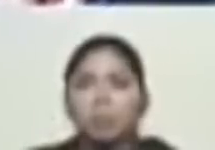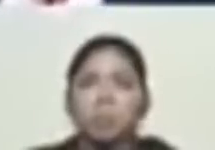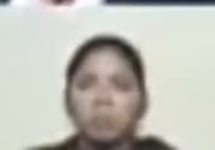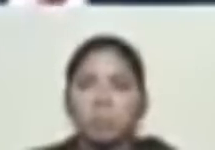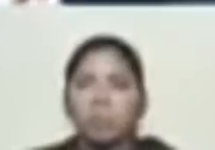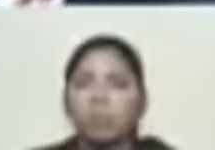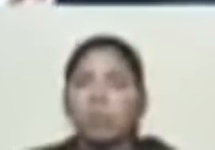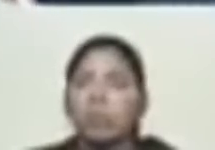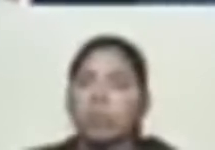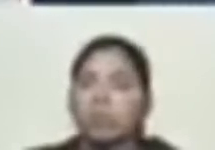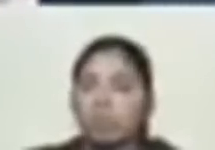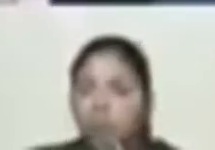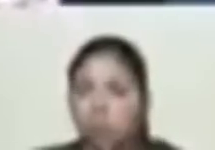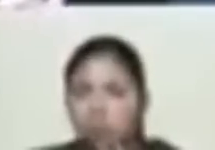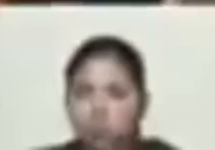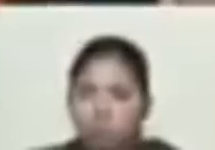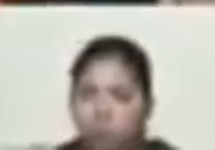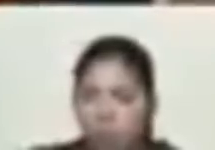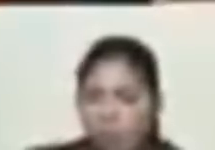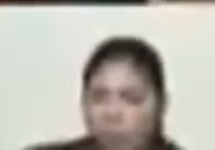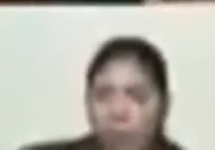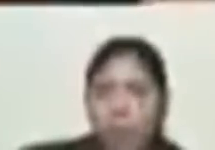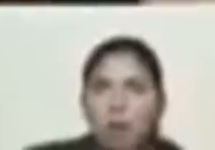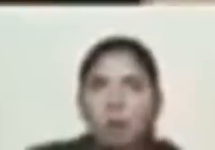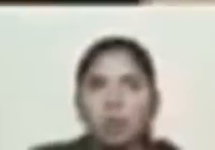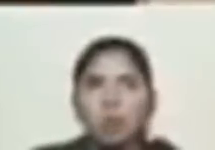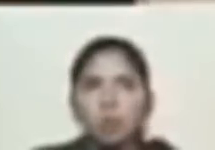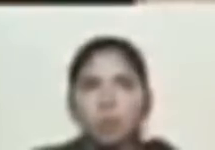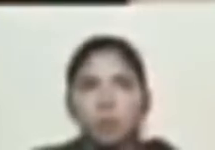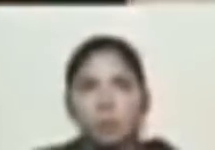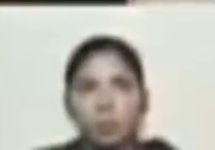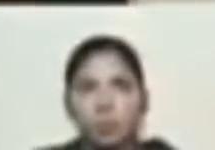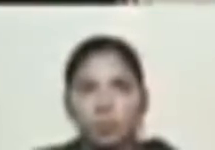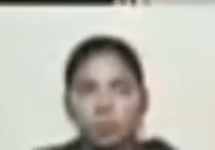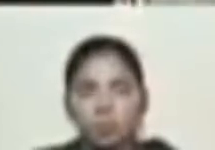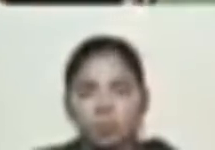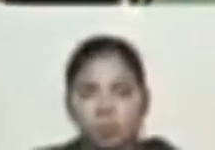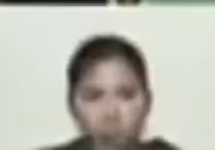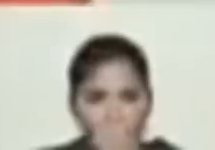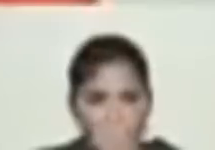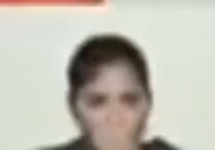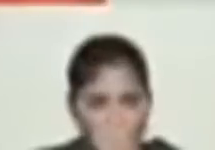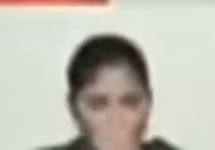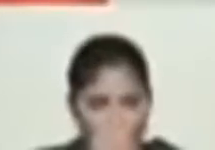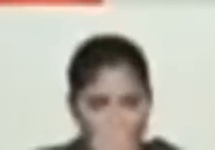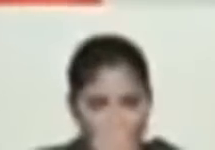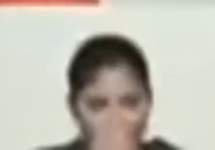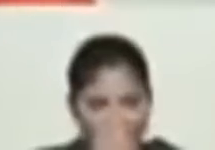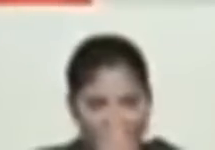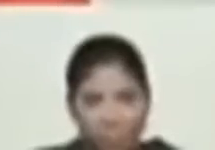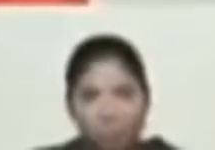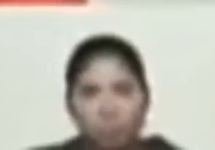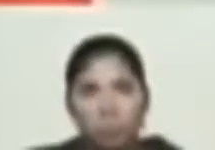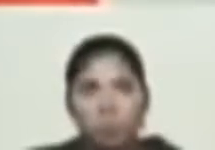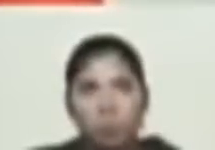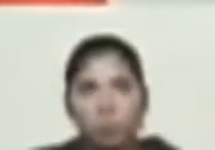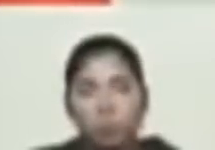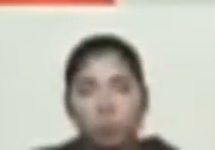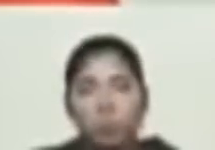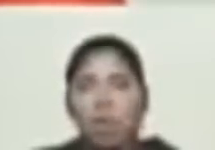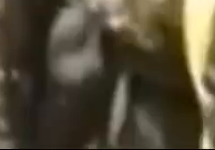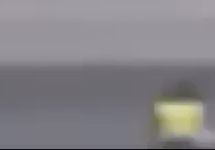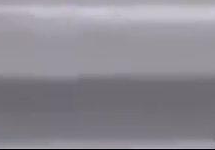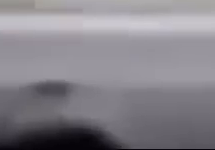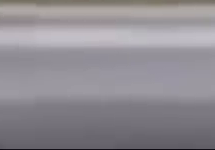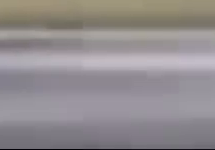tropas que lo protejan totalmente, señores, porque Nicolás Maduro no confía definitivamente en nadie, mis amigos. Así como lo están escuchando, Nicolás Maduro le ha pedido a sus altos